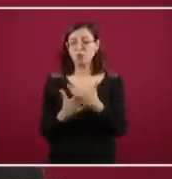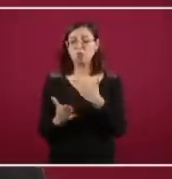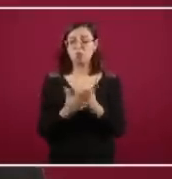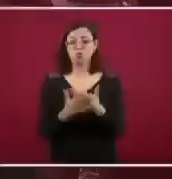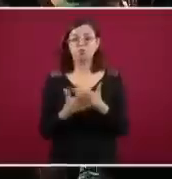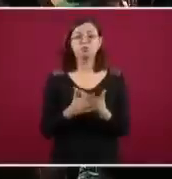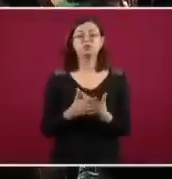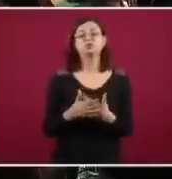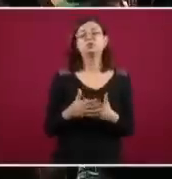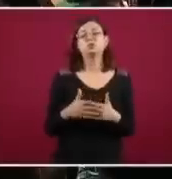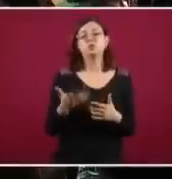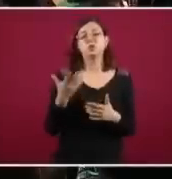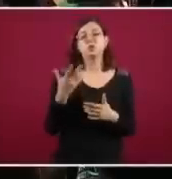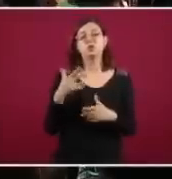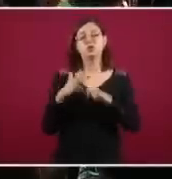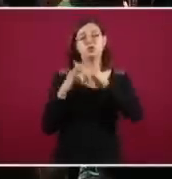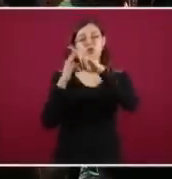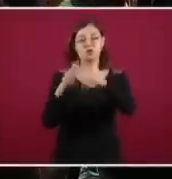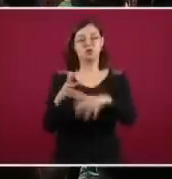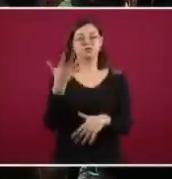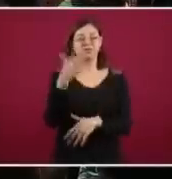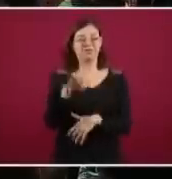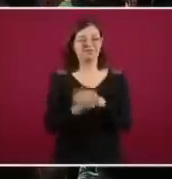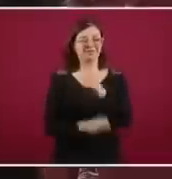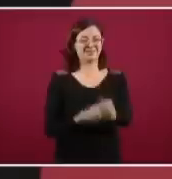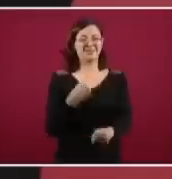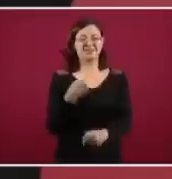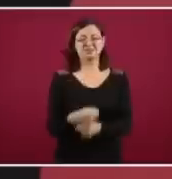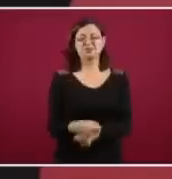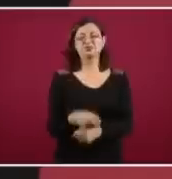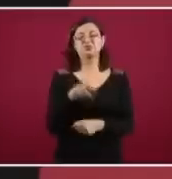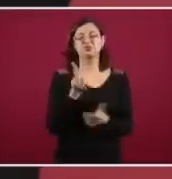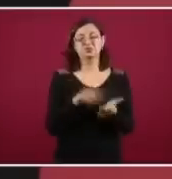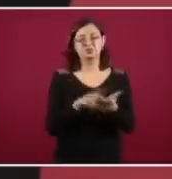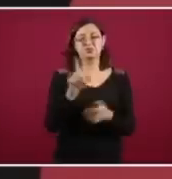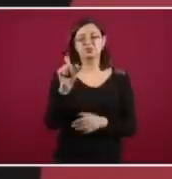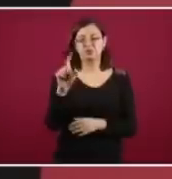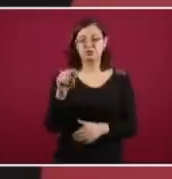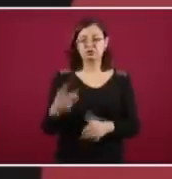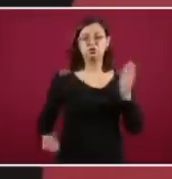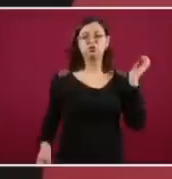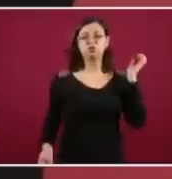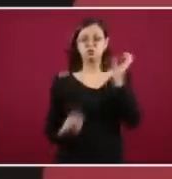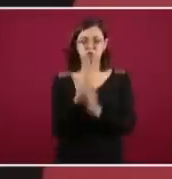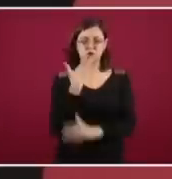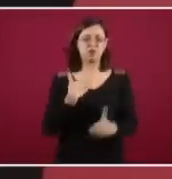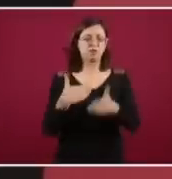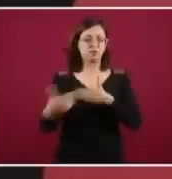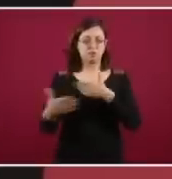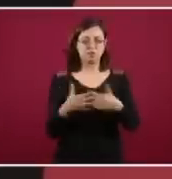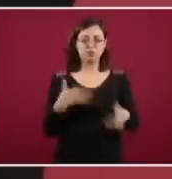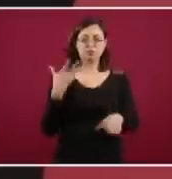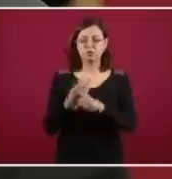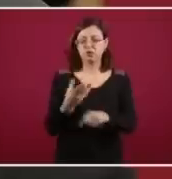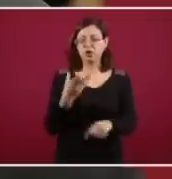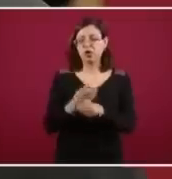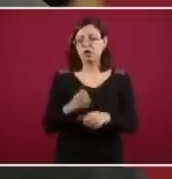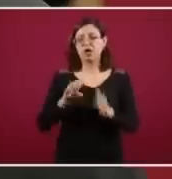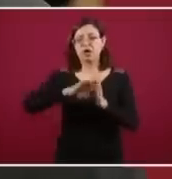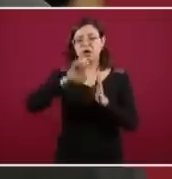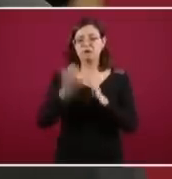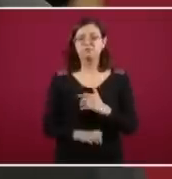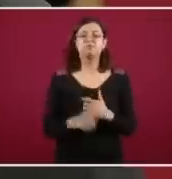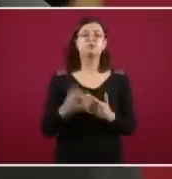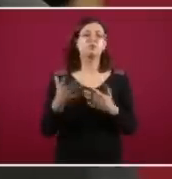en la del décimo aniversario, que será en 2020, en el cual haremos innovaciones. Menciono algunas, como la promoción